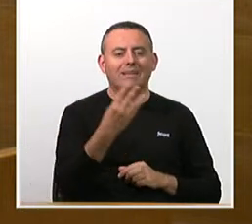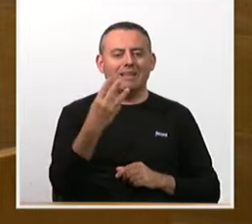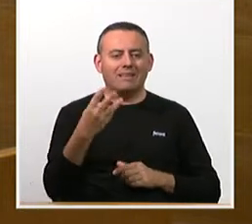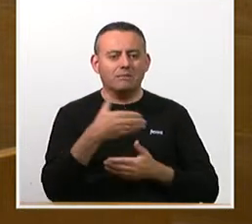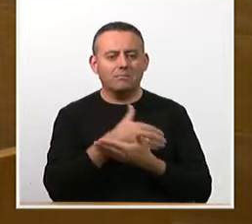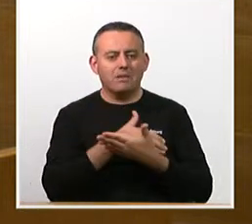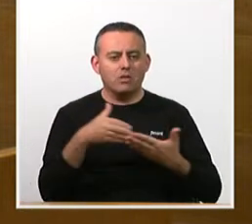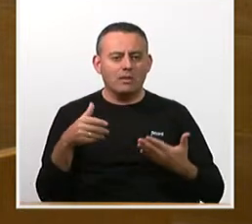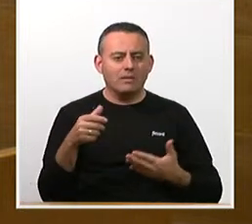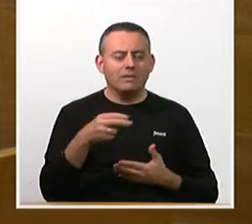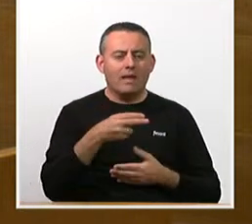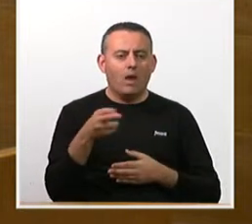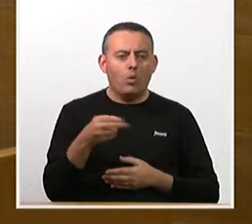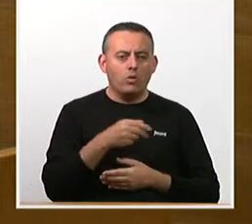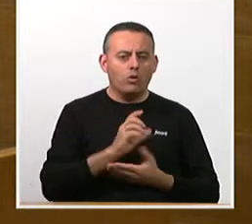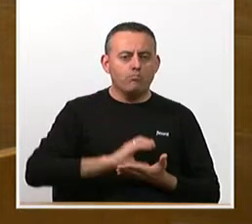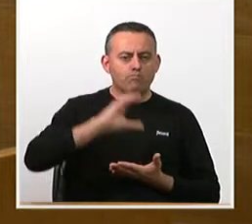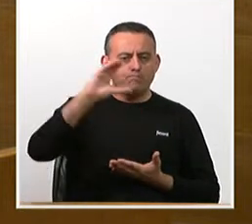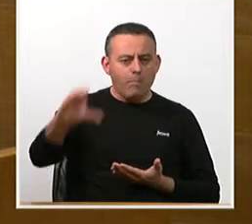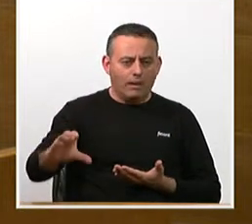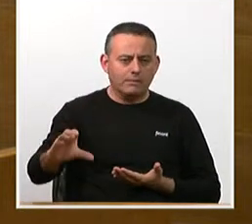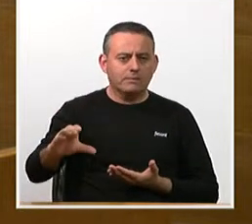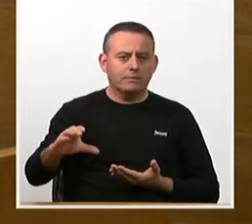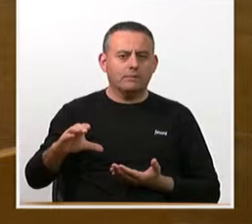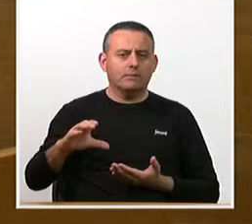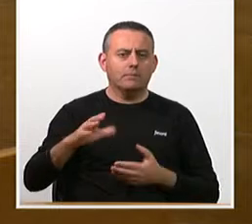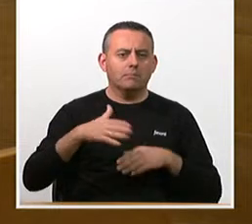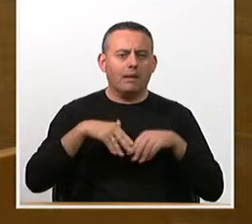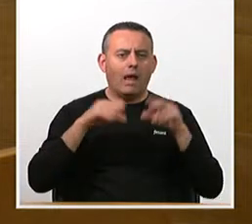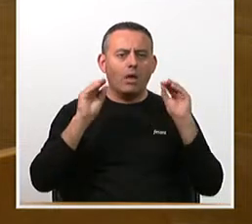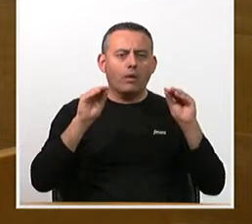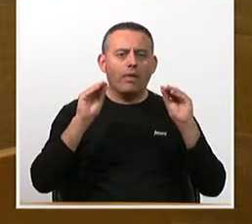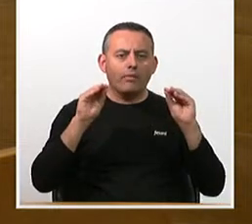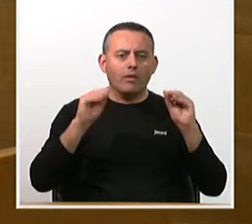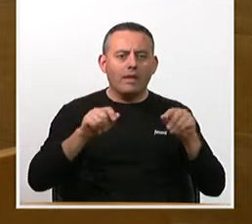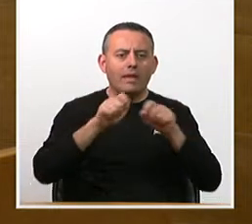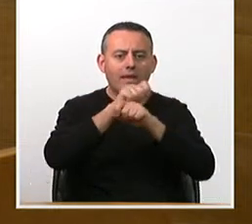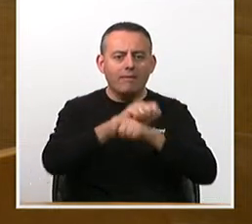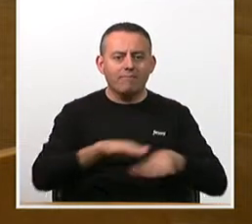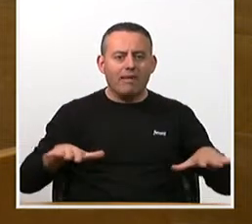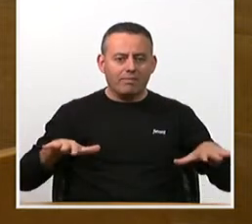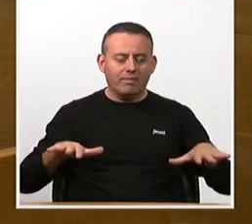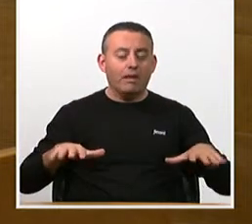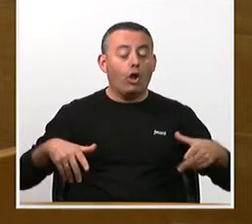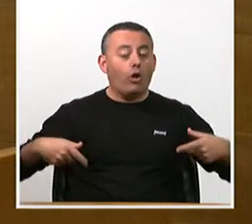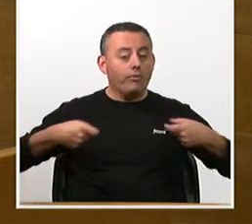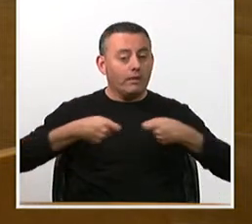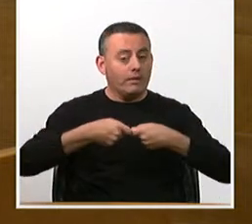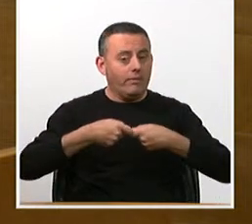deos la partida presupuestaria de educa infantil y primaria